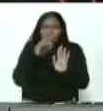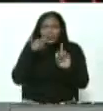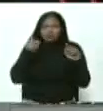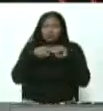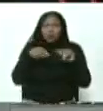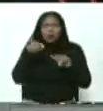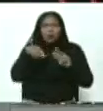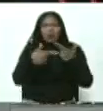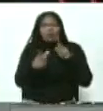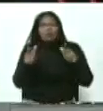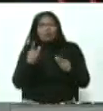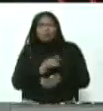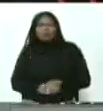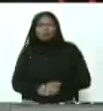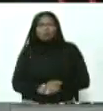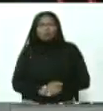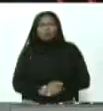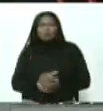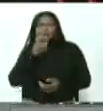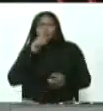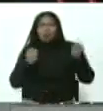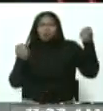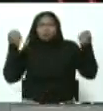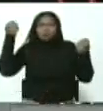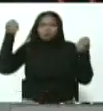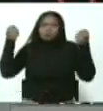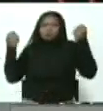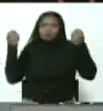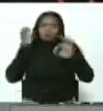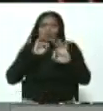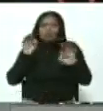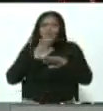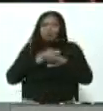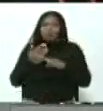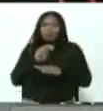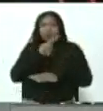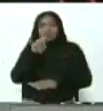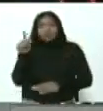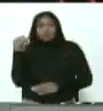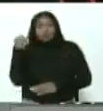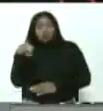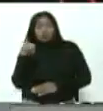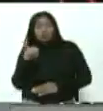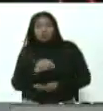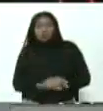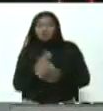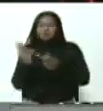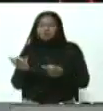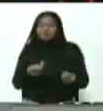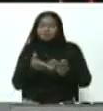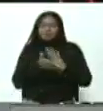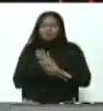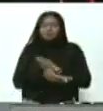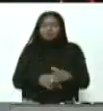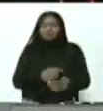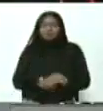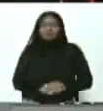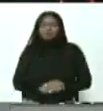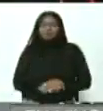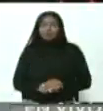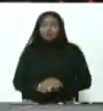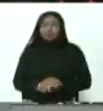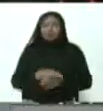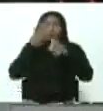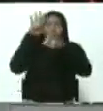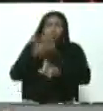Caída libre sin paracaídas. Porque el 21 de noviembre recibirá una soberana